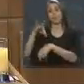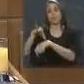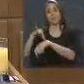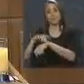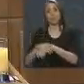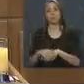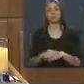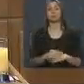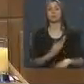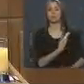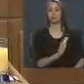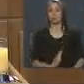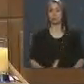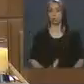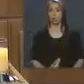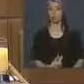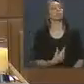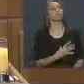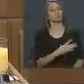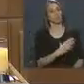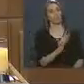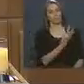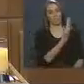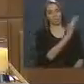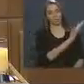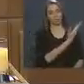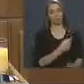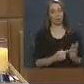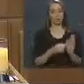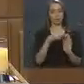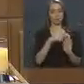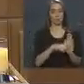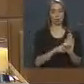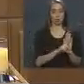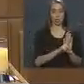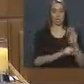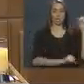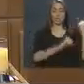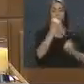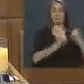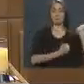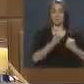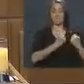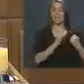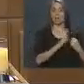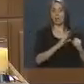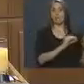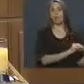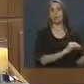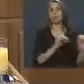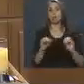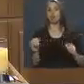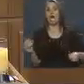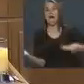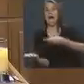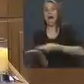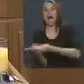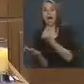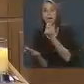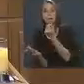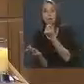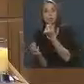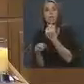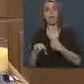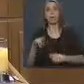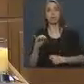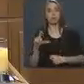además, por vincular esta iniciativa de prorrogar el aporte del empleador a las mutualidades por situaciones también especiales,